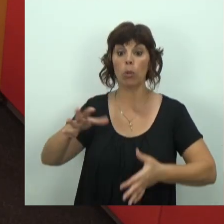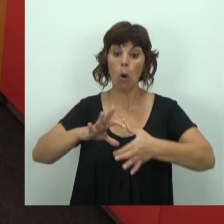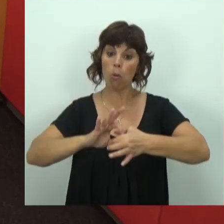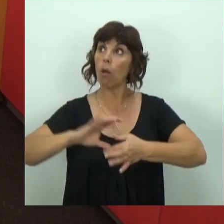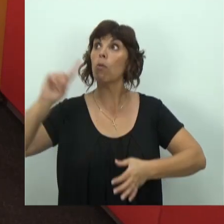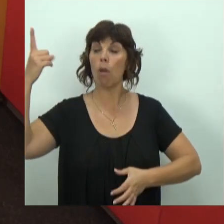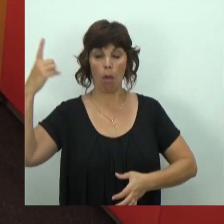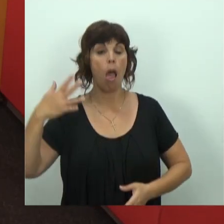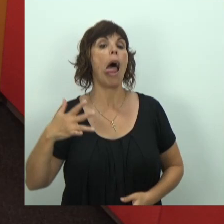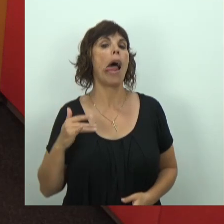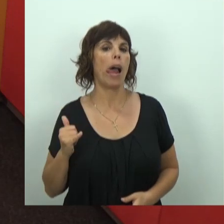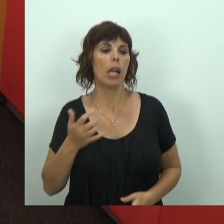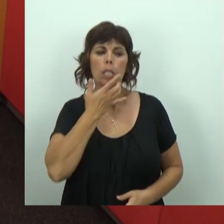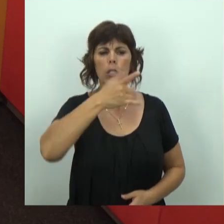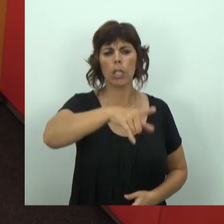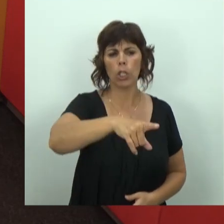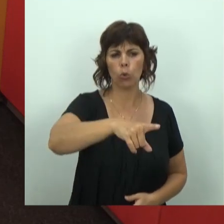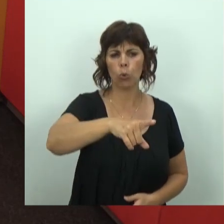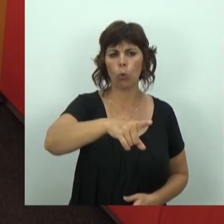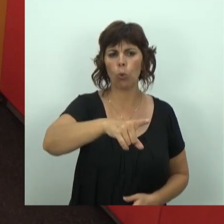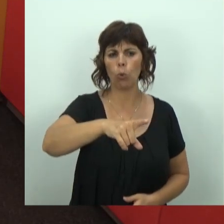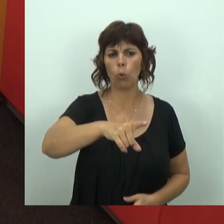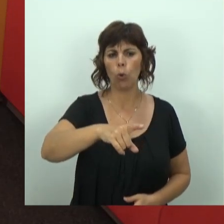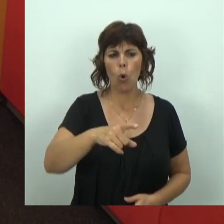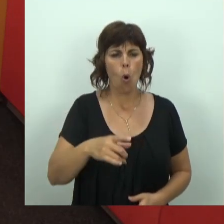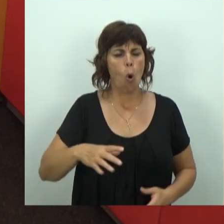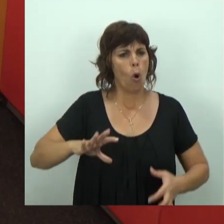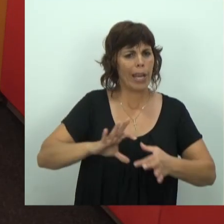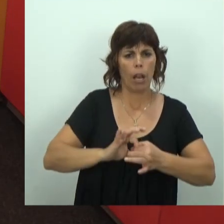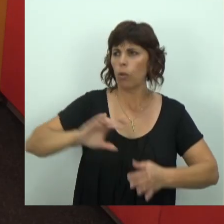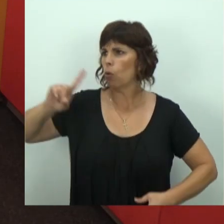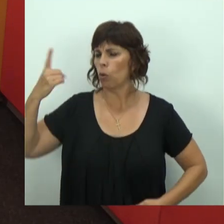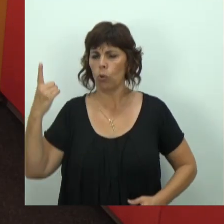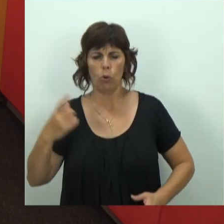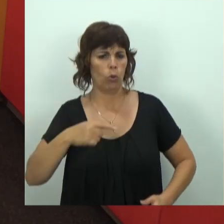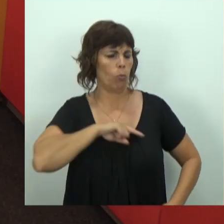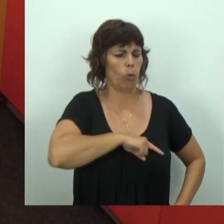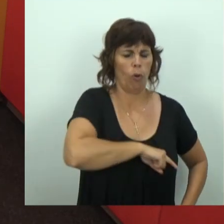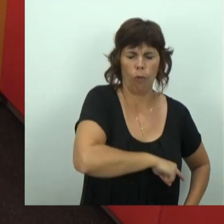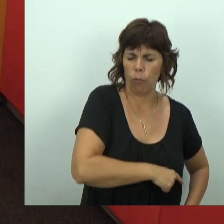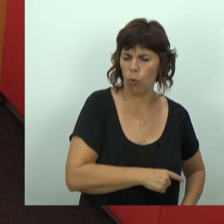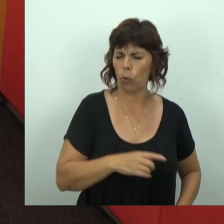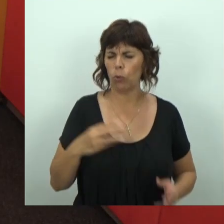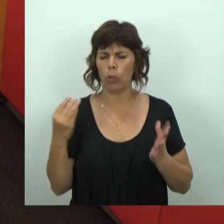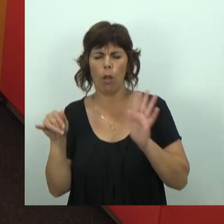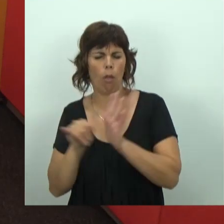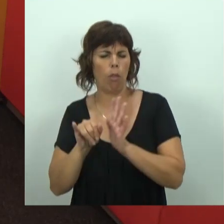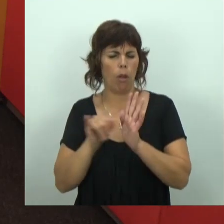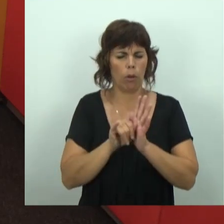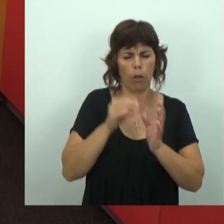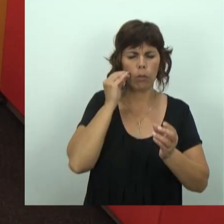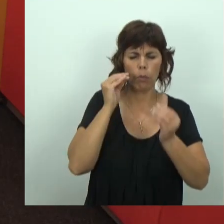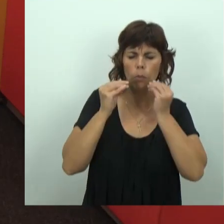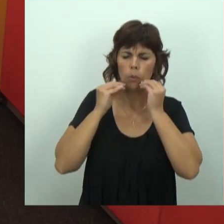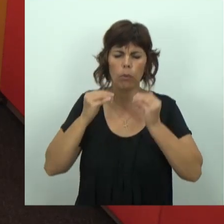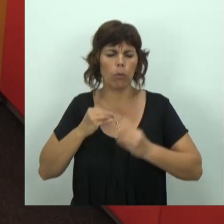Cuando tú tienes una profunda, santa, temorosa, cercana, amorosa, cariñosa